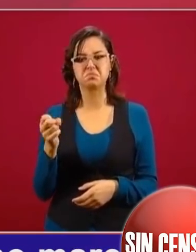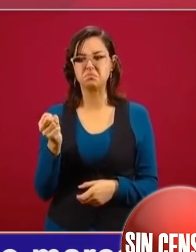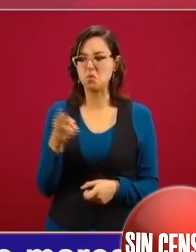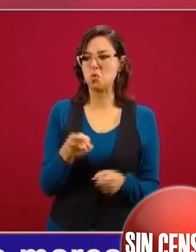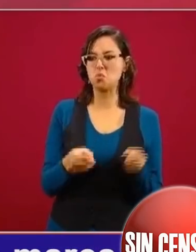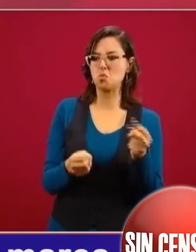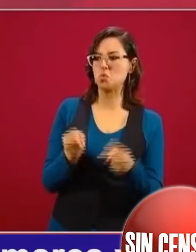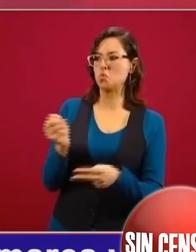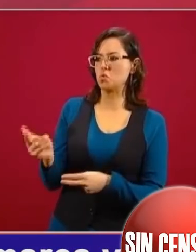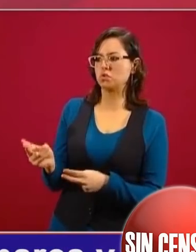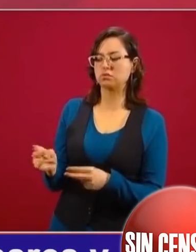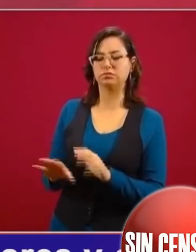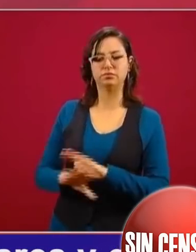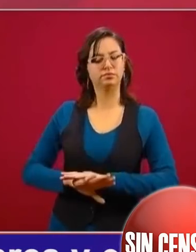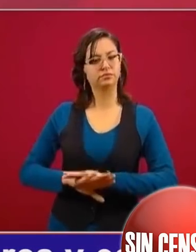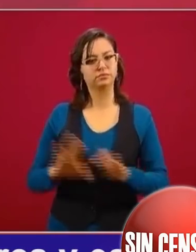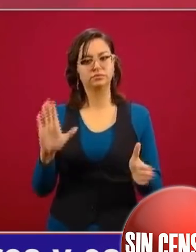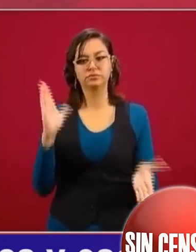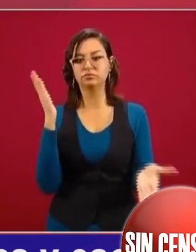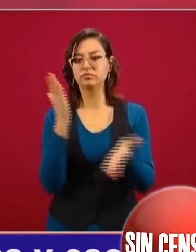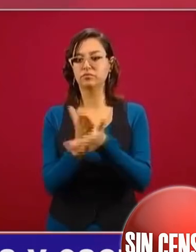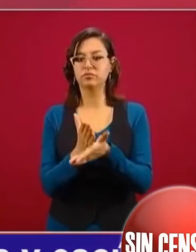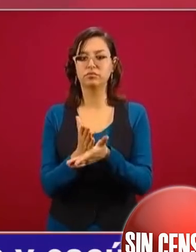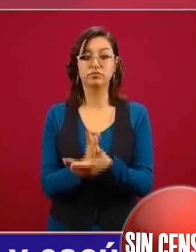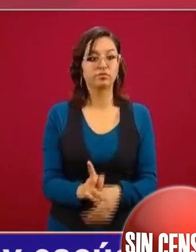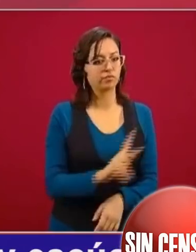privilegios. Eso todos.